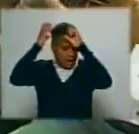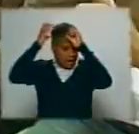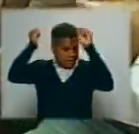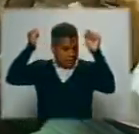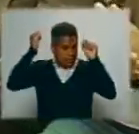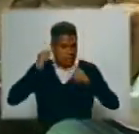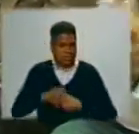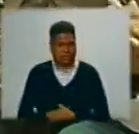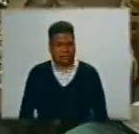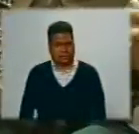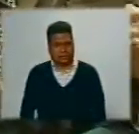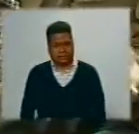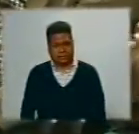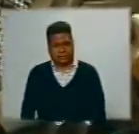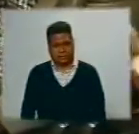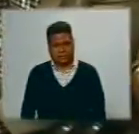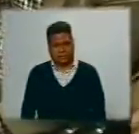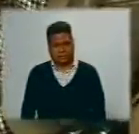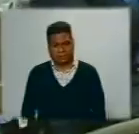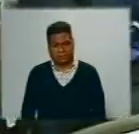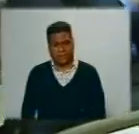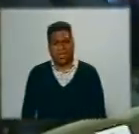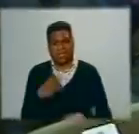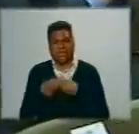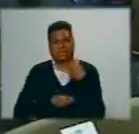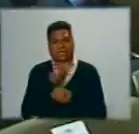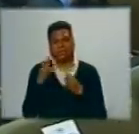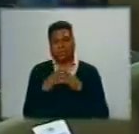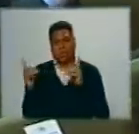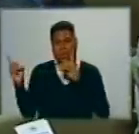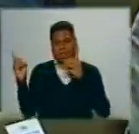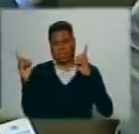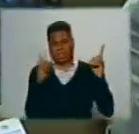colaborado para que se desarrolle este diálogo.